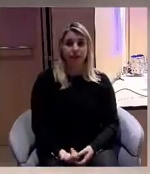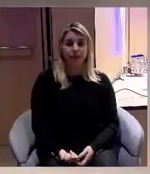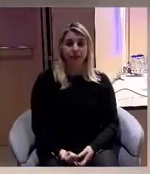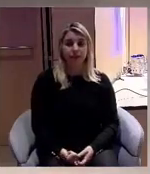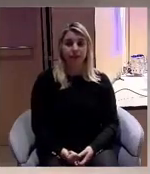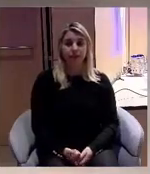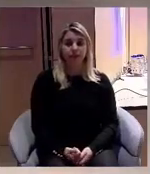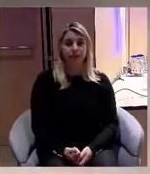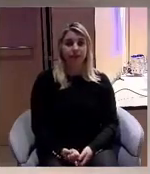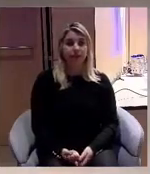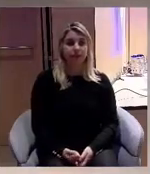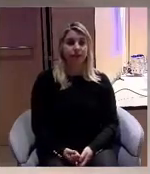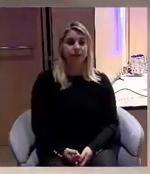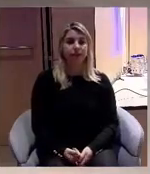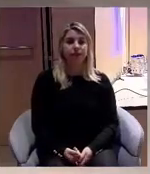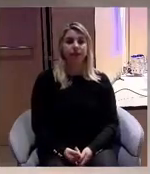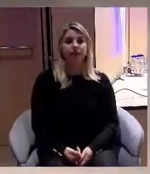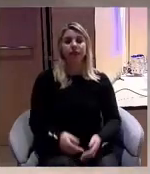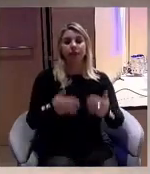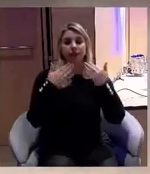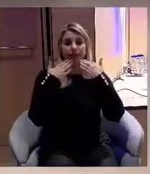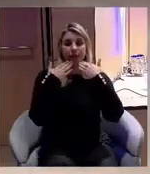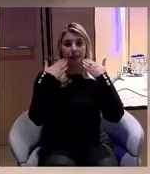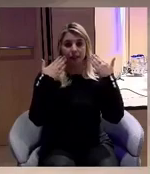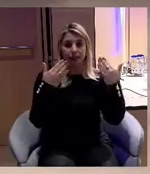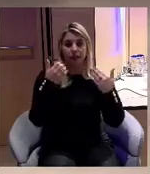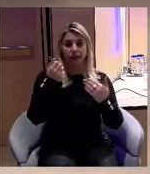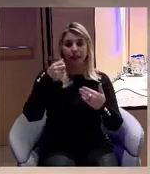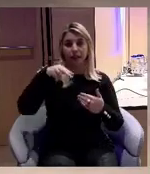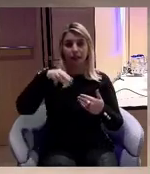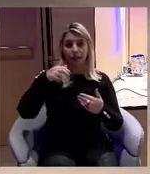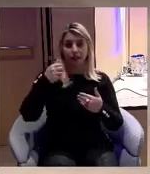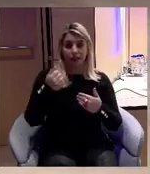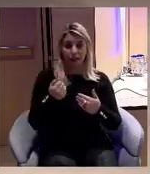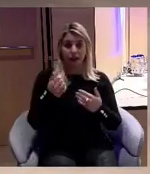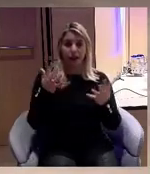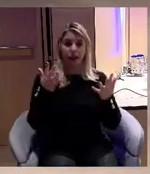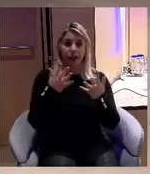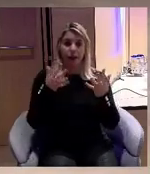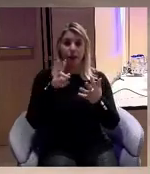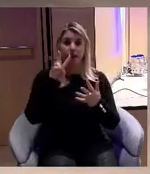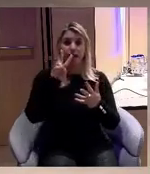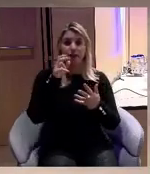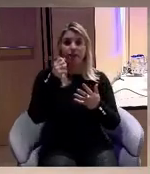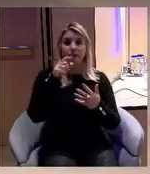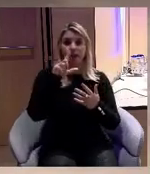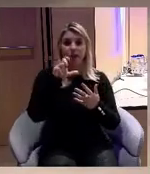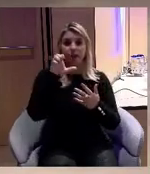gracias muchas gracias Ana ahora le damos la palabra a Valeria de